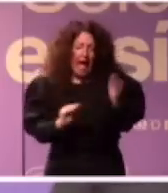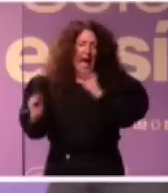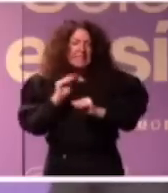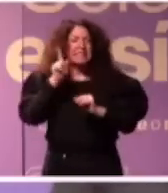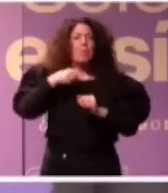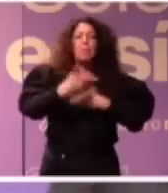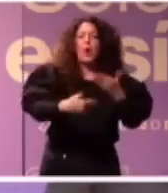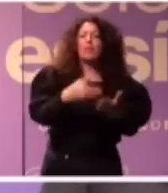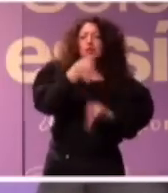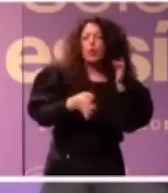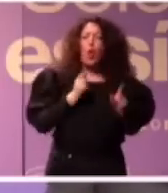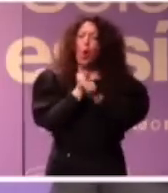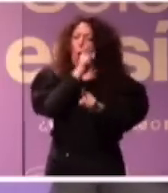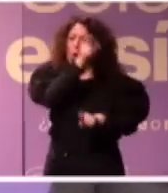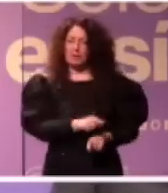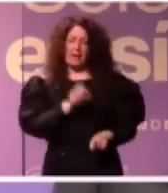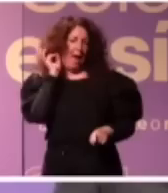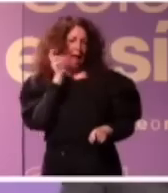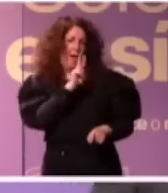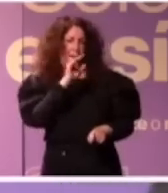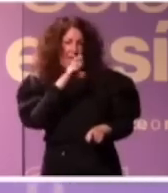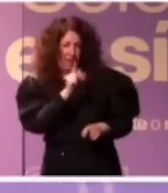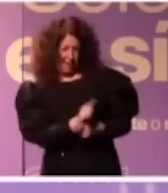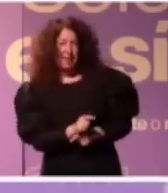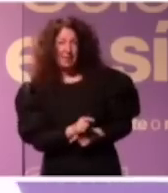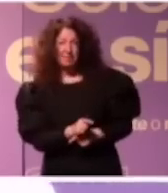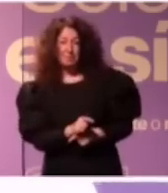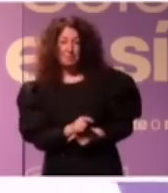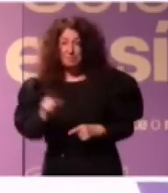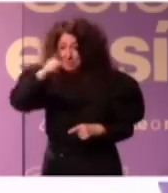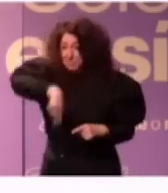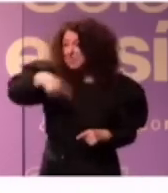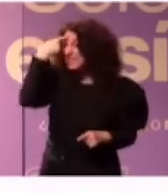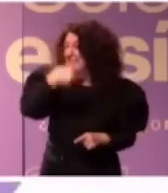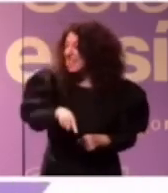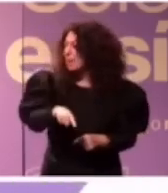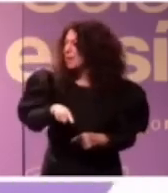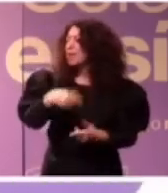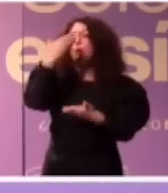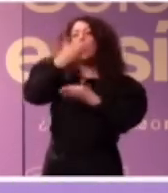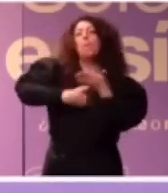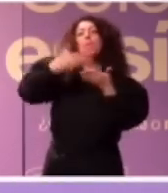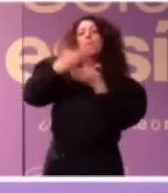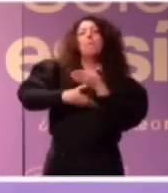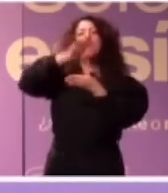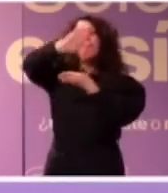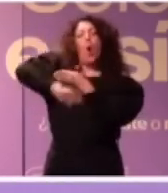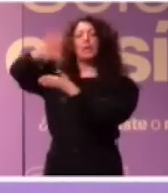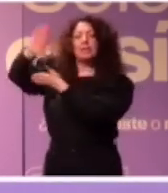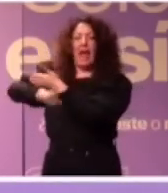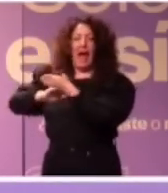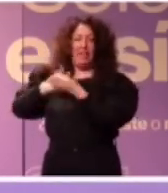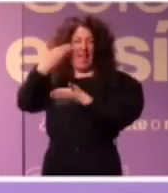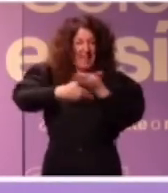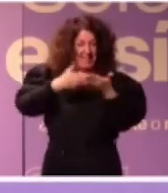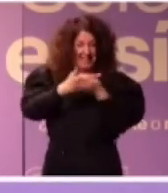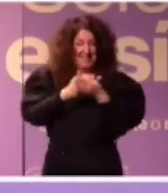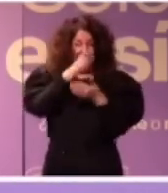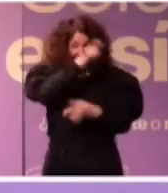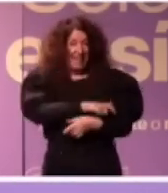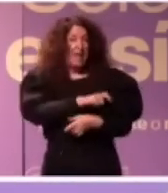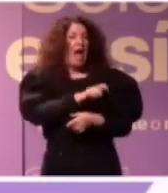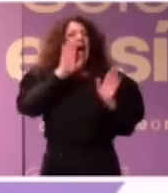judicial falso contra ella. ¿Vosotros sabéis cuántas portadas ha ocupado Vicky Rosell cuando